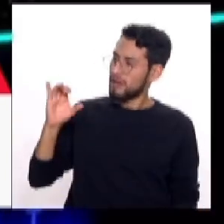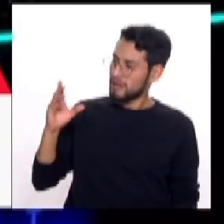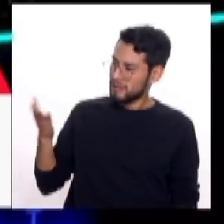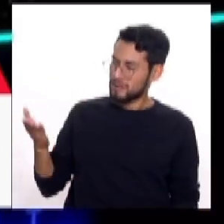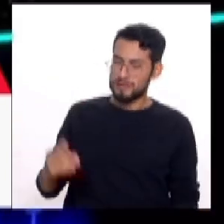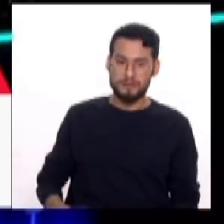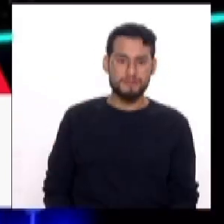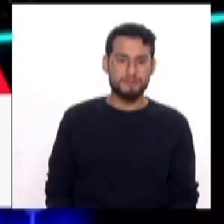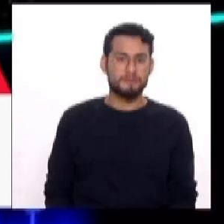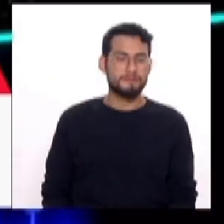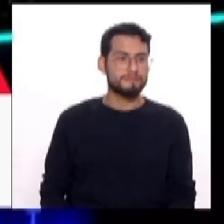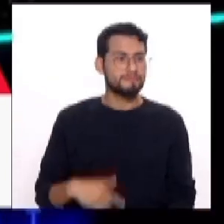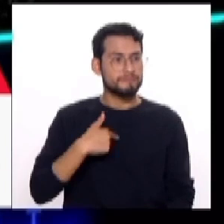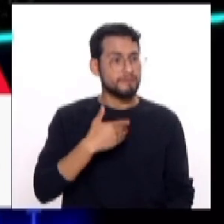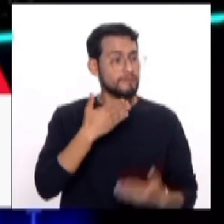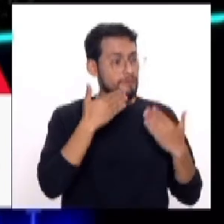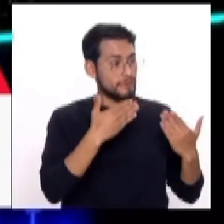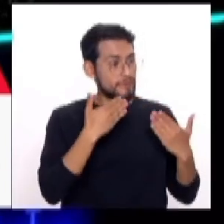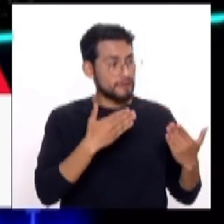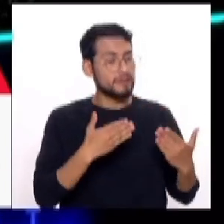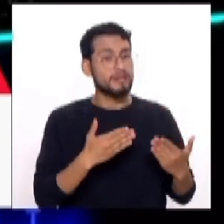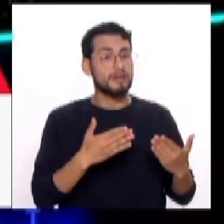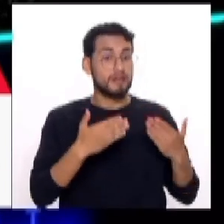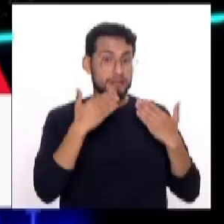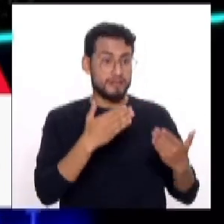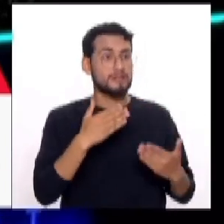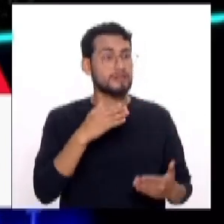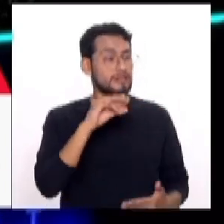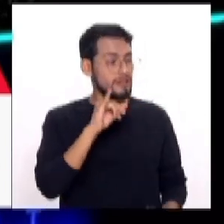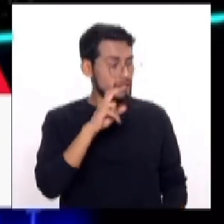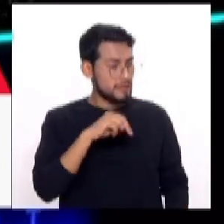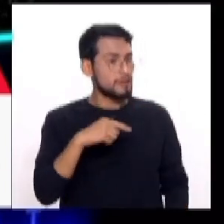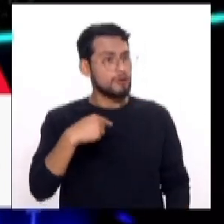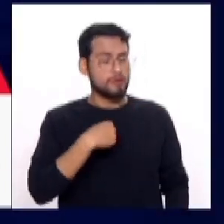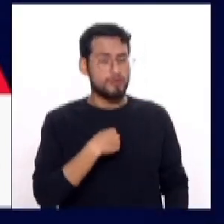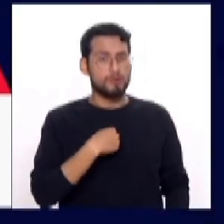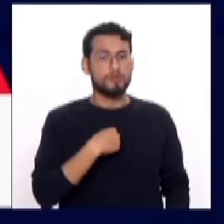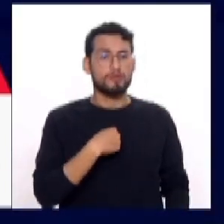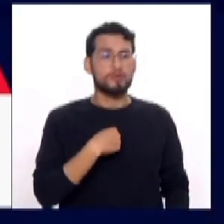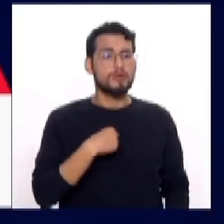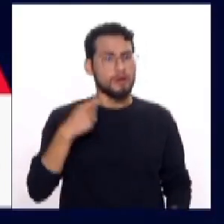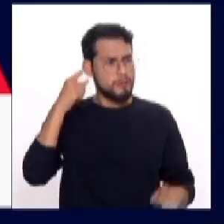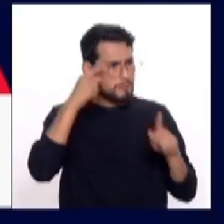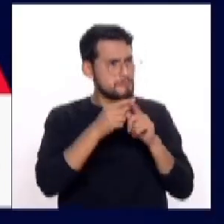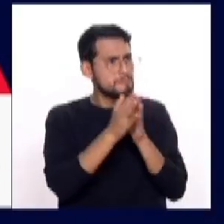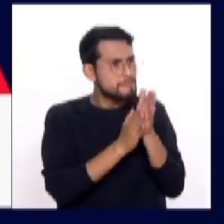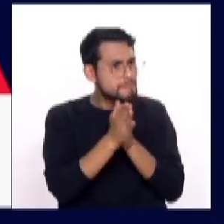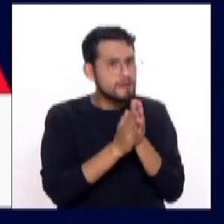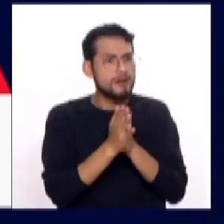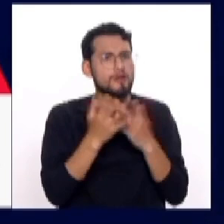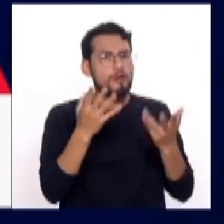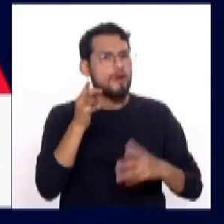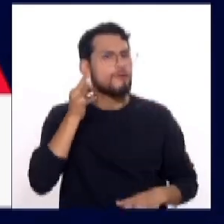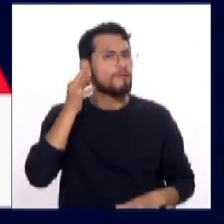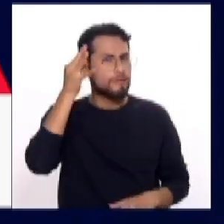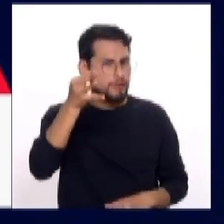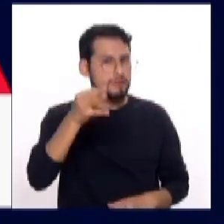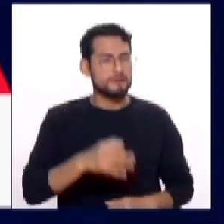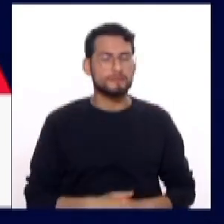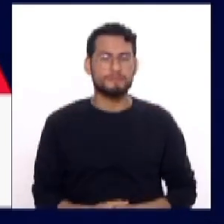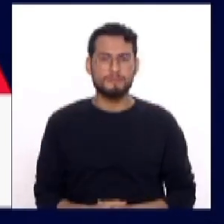presidente Muchas gracias muchas gracias yo soy optimista respecto al